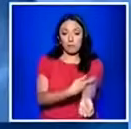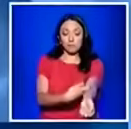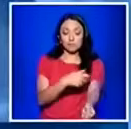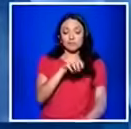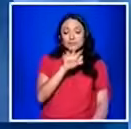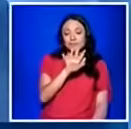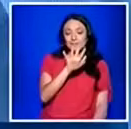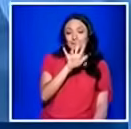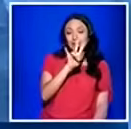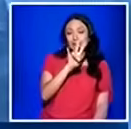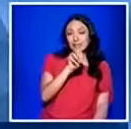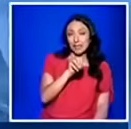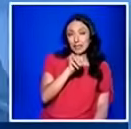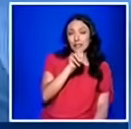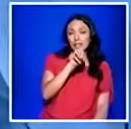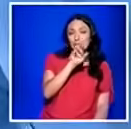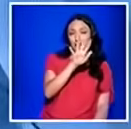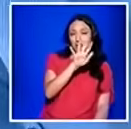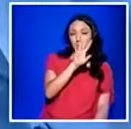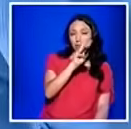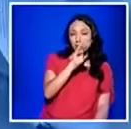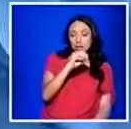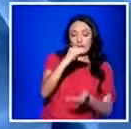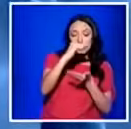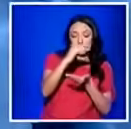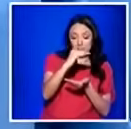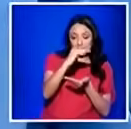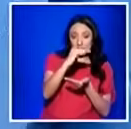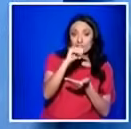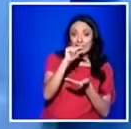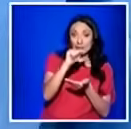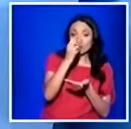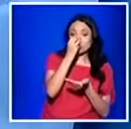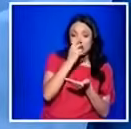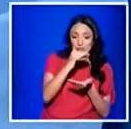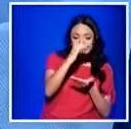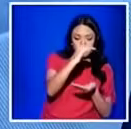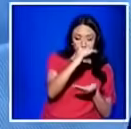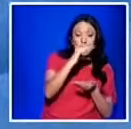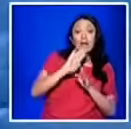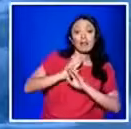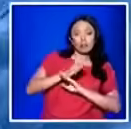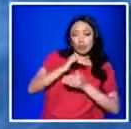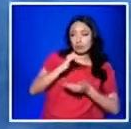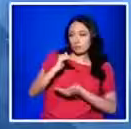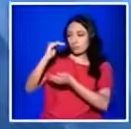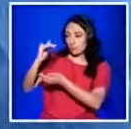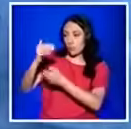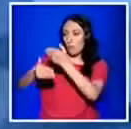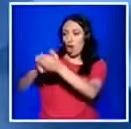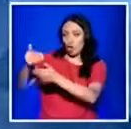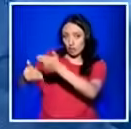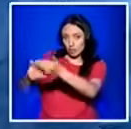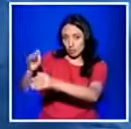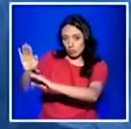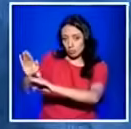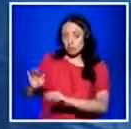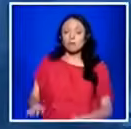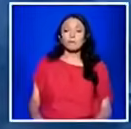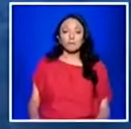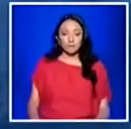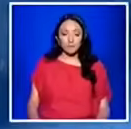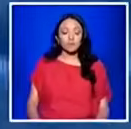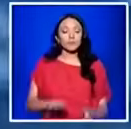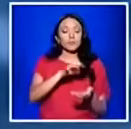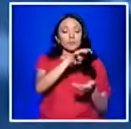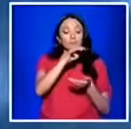570 a 560 ml de sangre, y esa sangre después pasa por un proceso. Cada extracción de sangre se